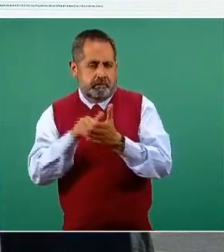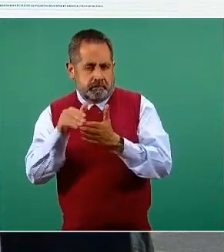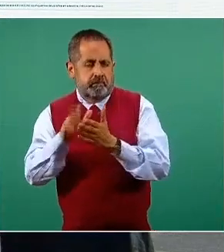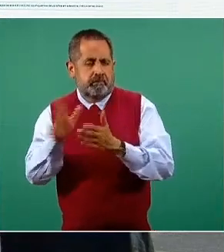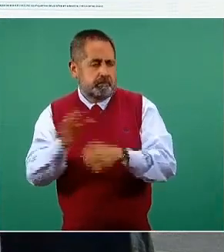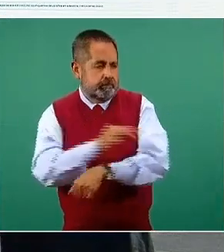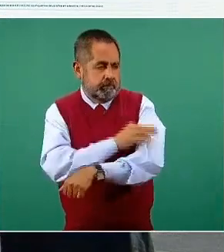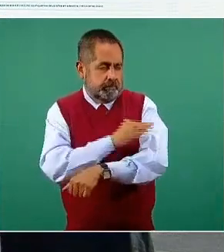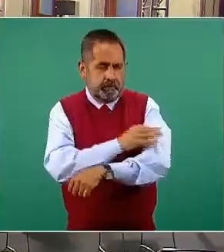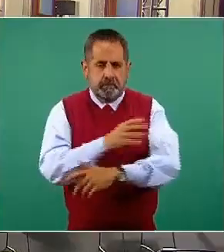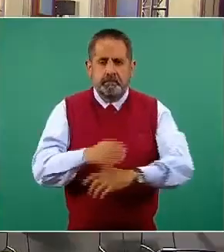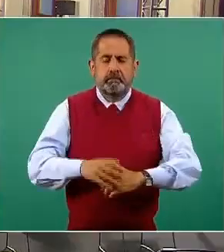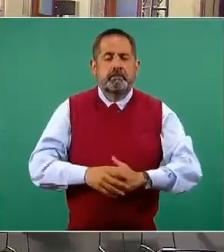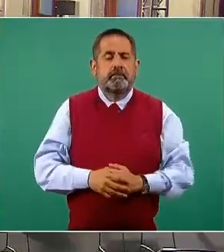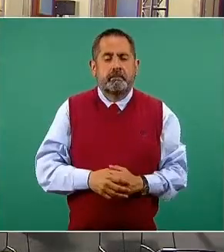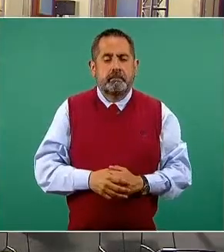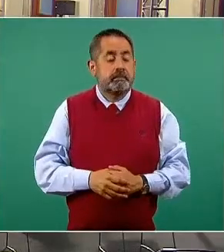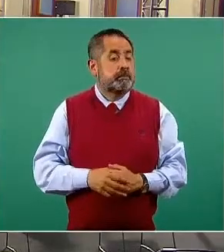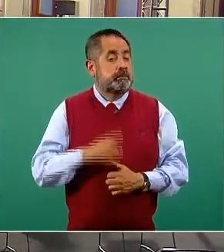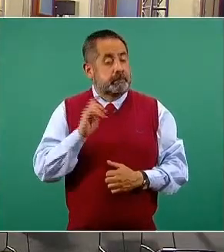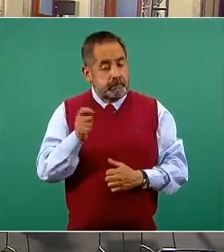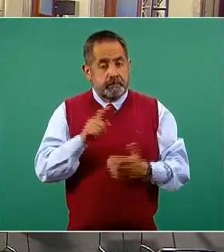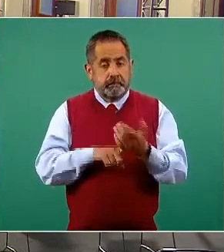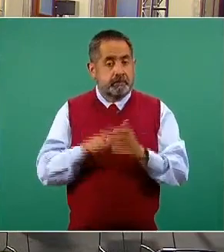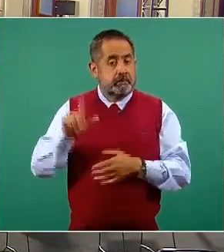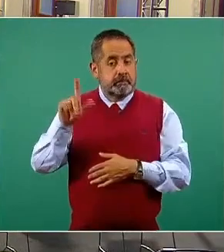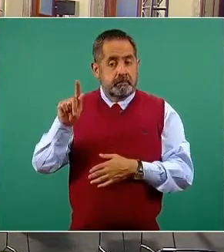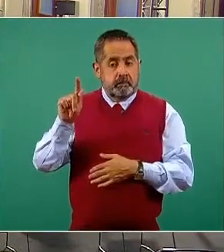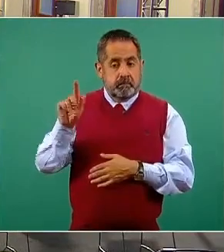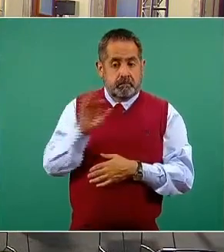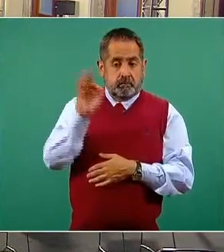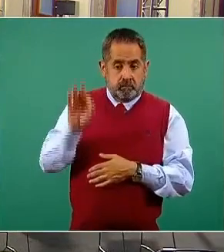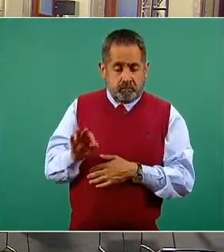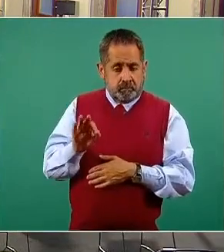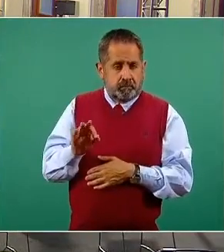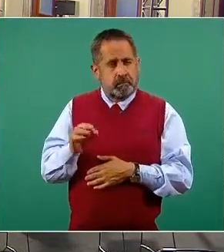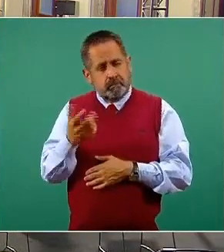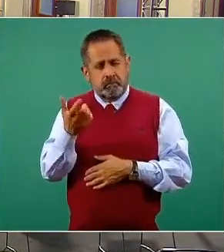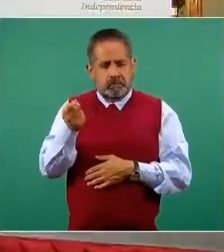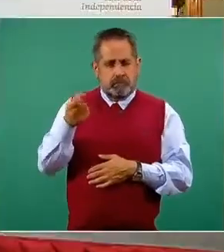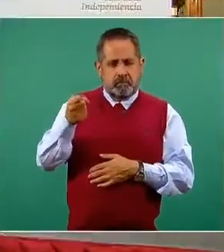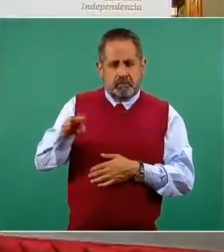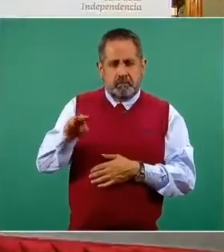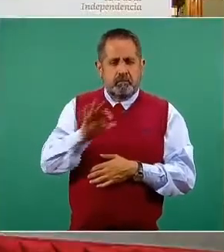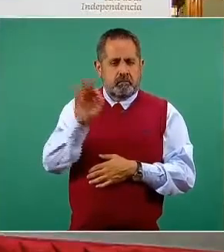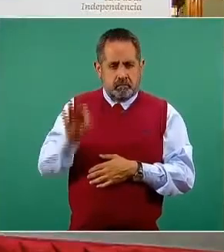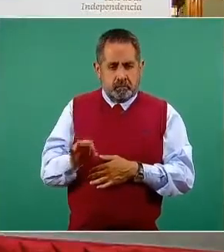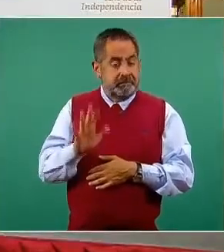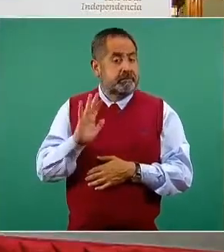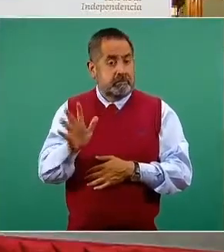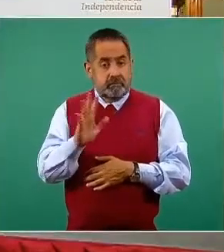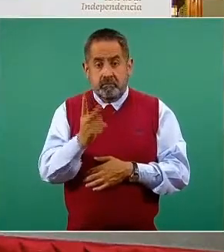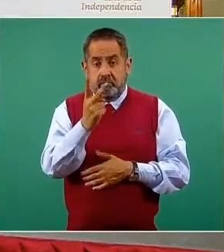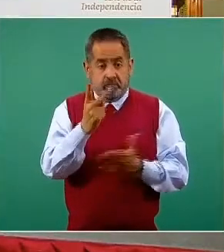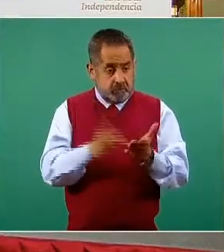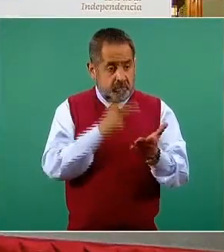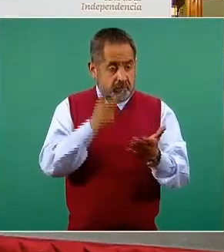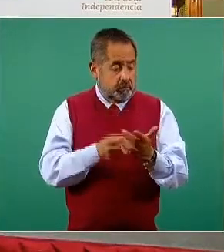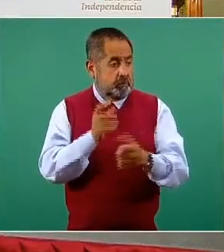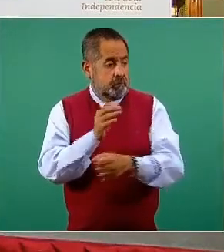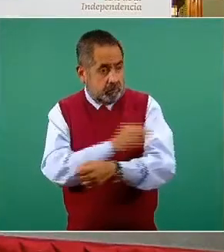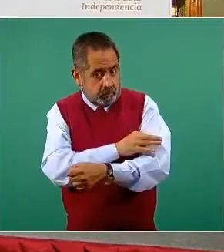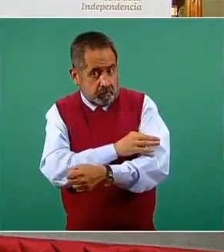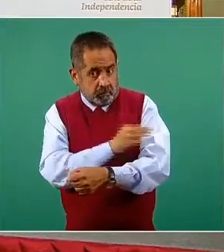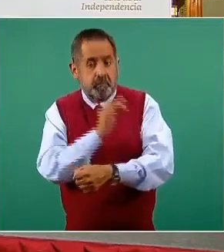sido vacunadas. En cambio, 70%, prácticamente 69%, ya recibieron las 2 dosis.